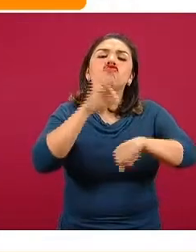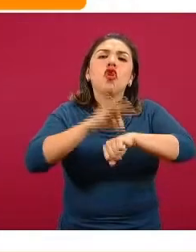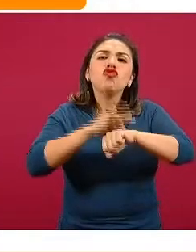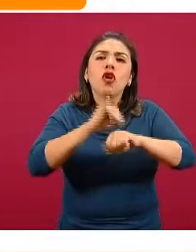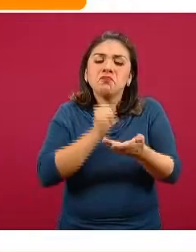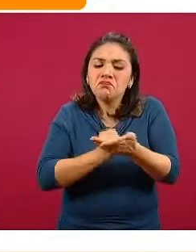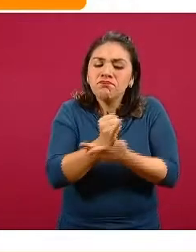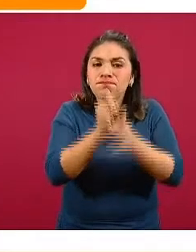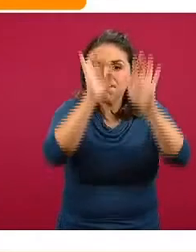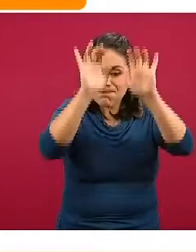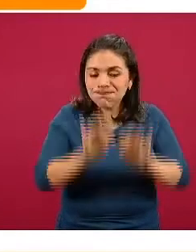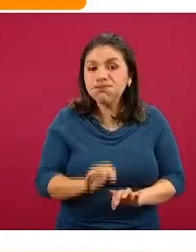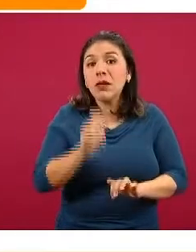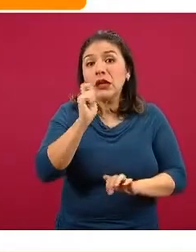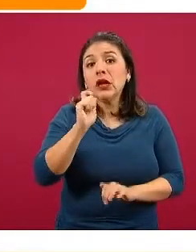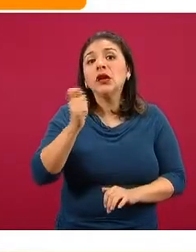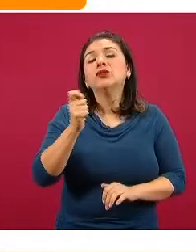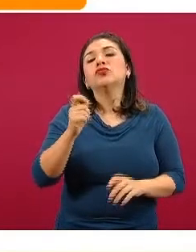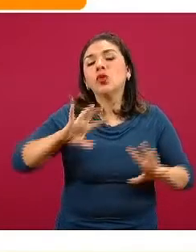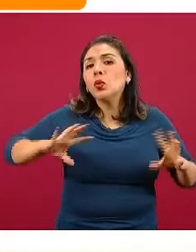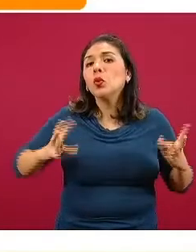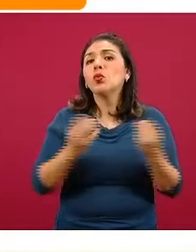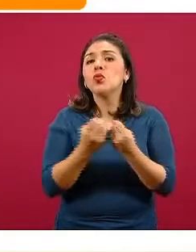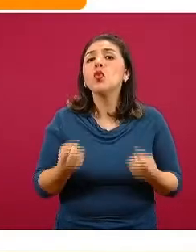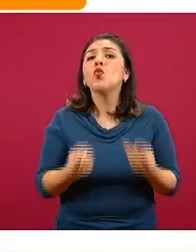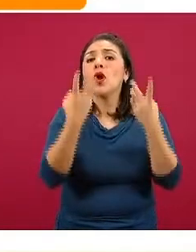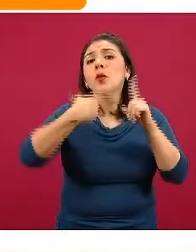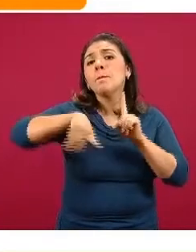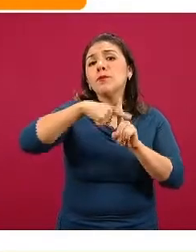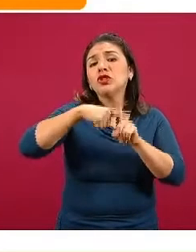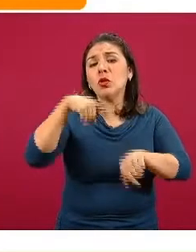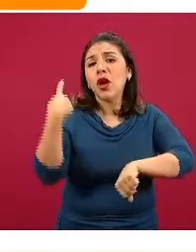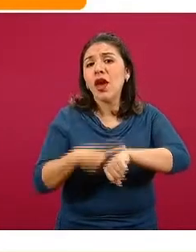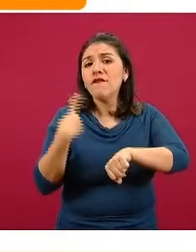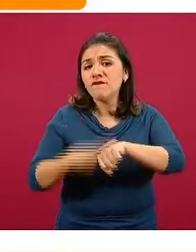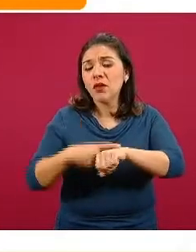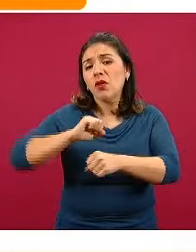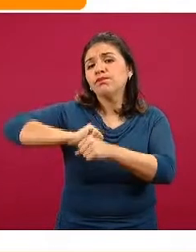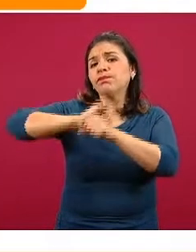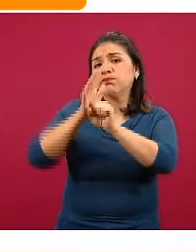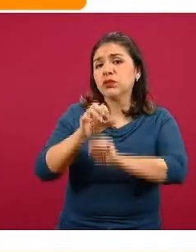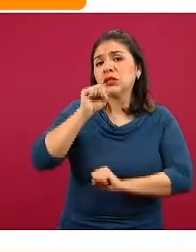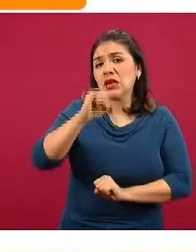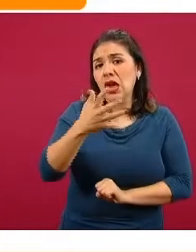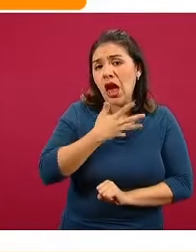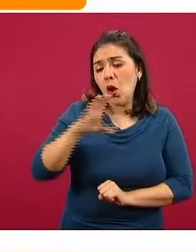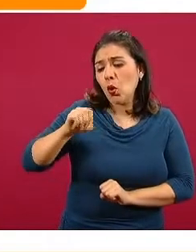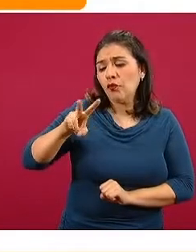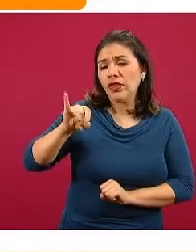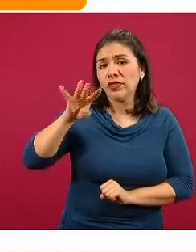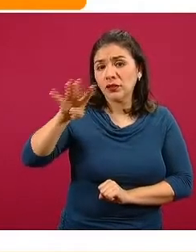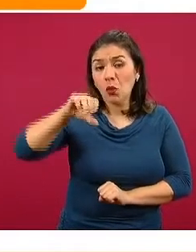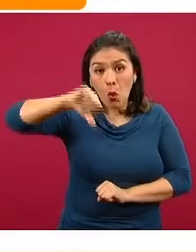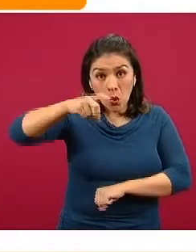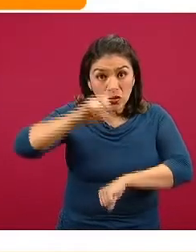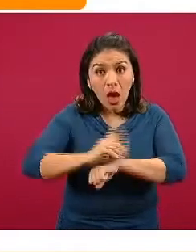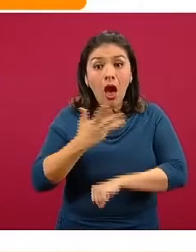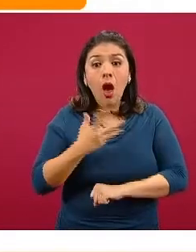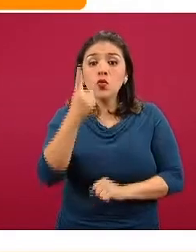Clínico-Epidemiológica y por lo tanto son nuestros casos acumulados confirmados de COVID-19. Para el día de